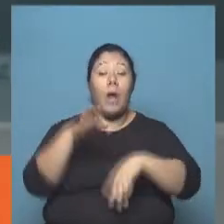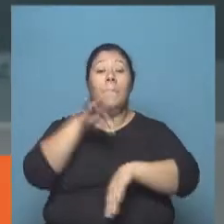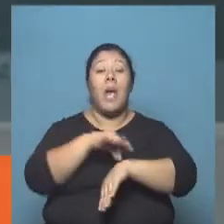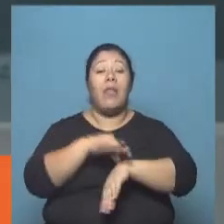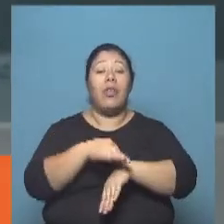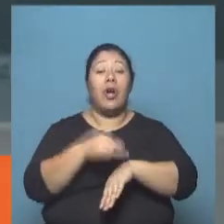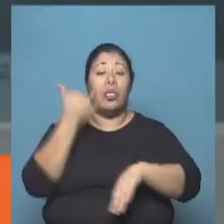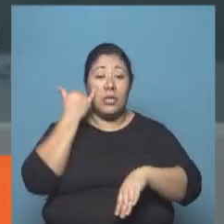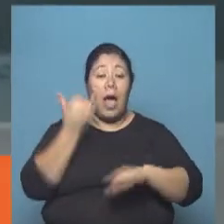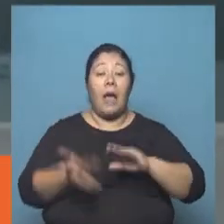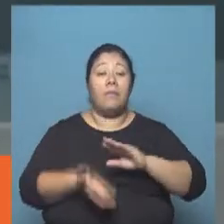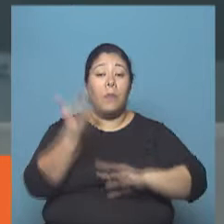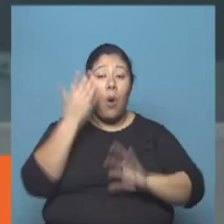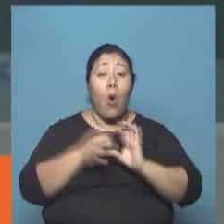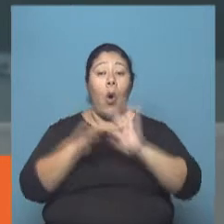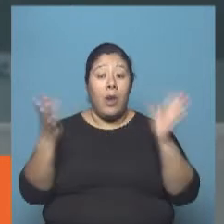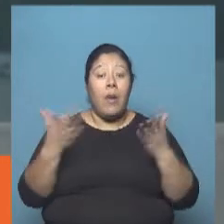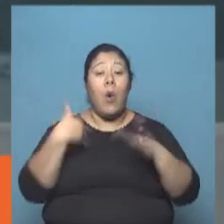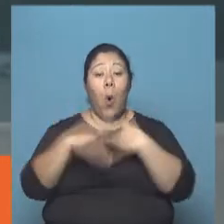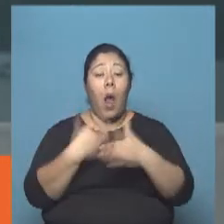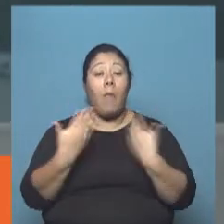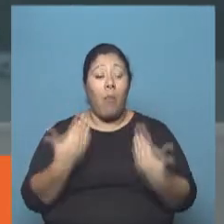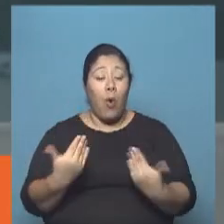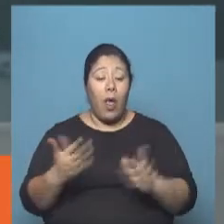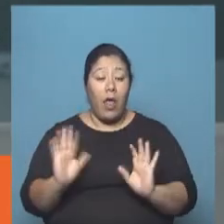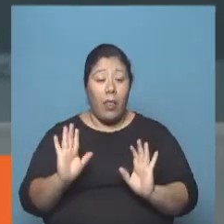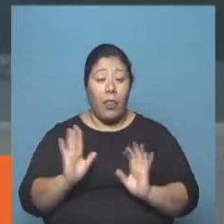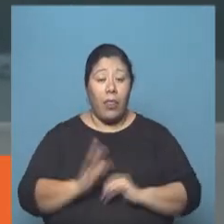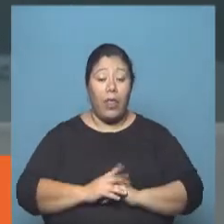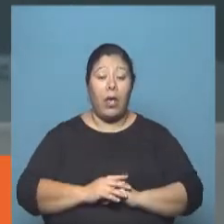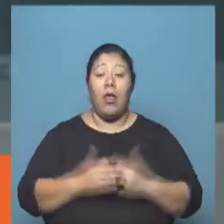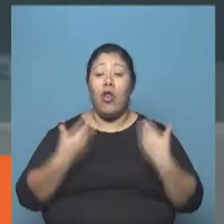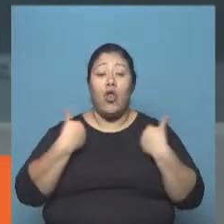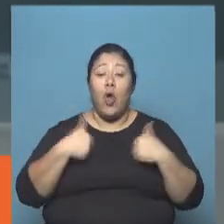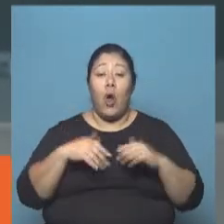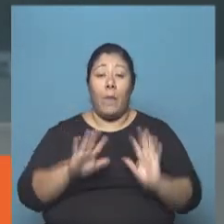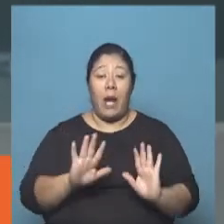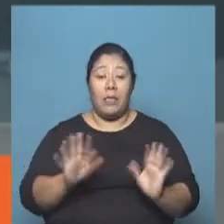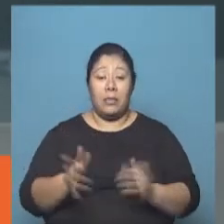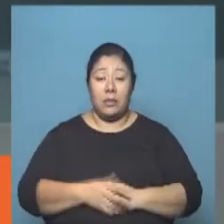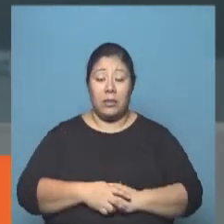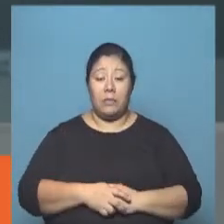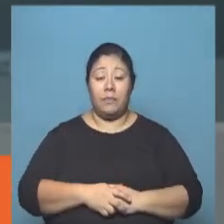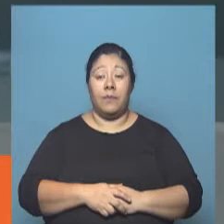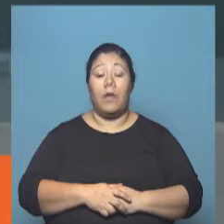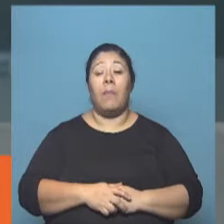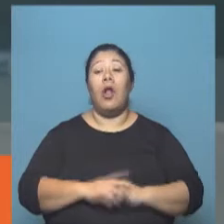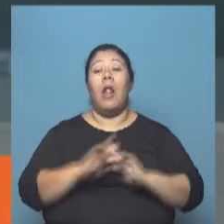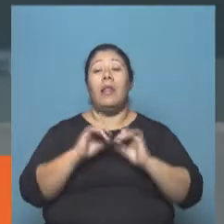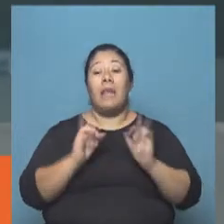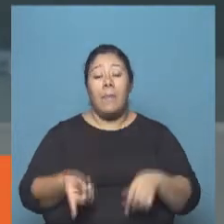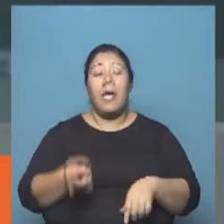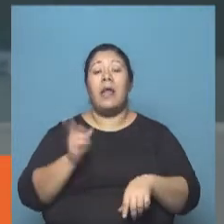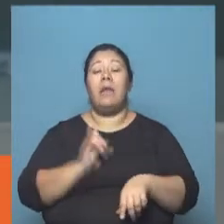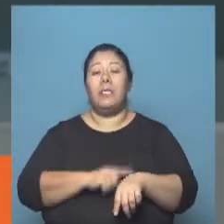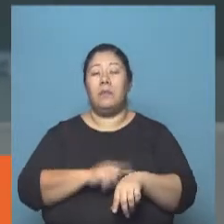las situaciones que enfrentan por jugar 90 minutos y que son normales de un juego y que cualquier cosa puede pasar. Me